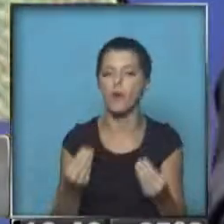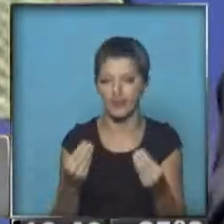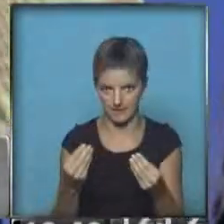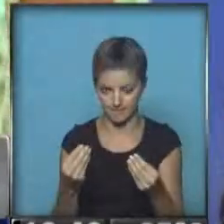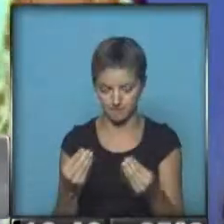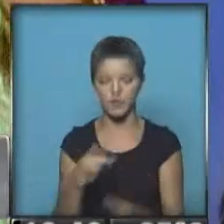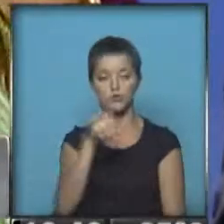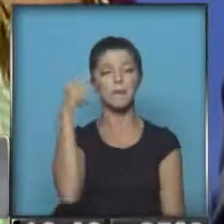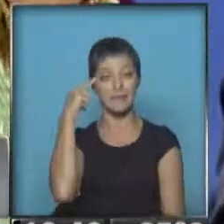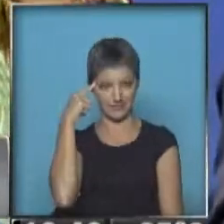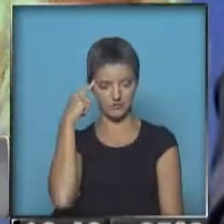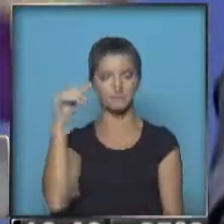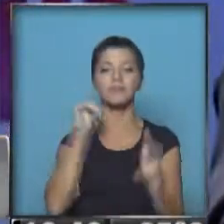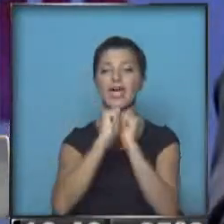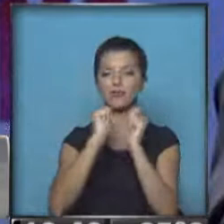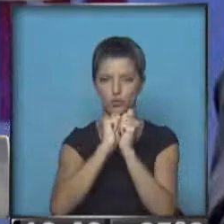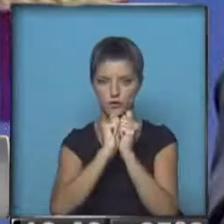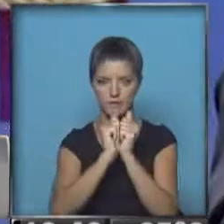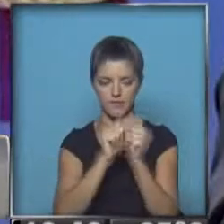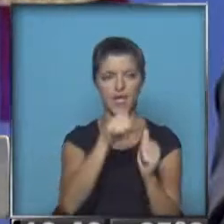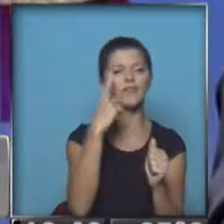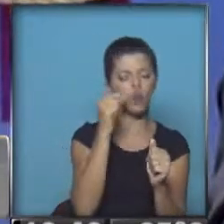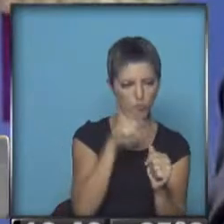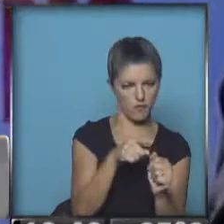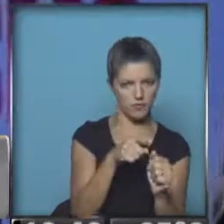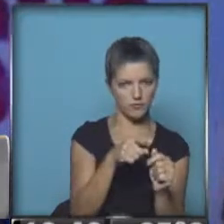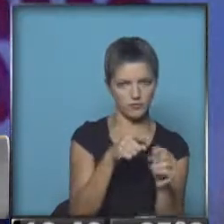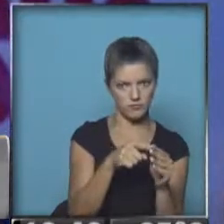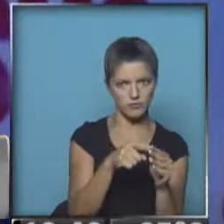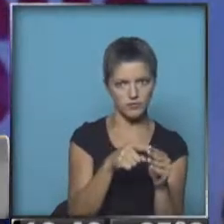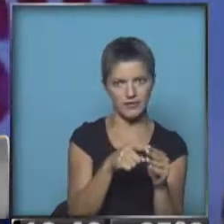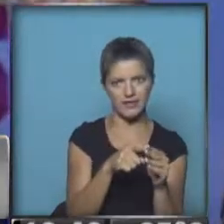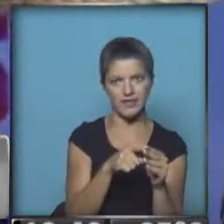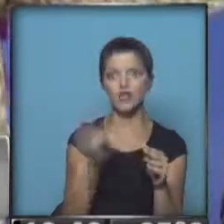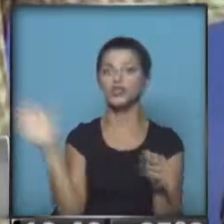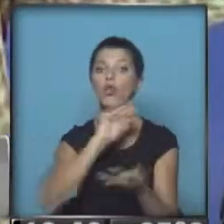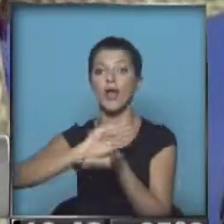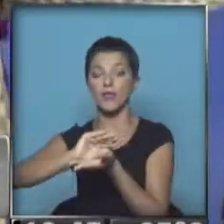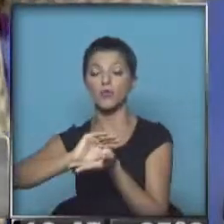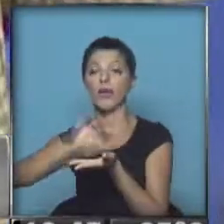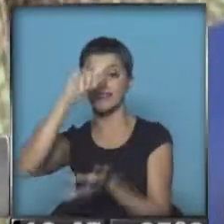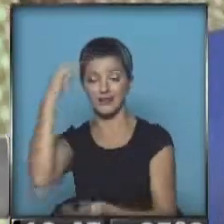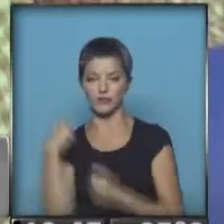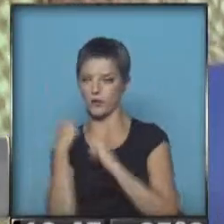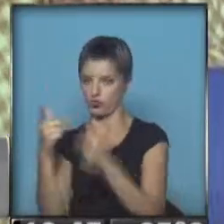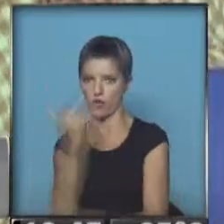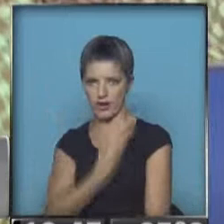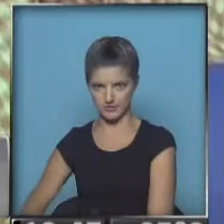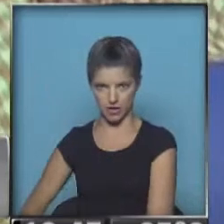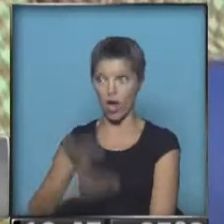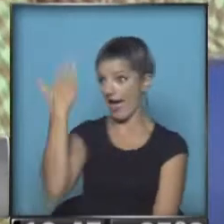porque si uno ve la historia, terminó estatizando toda la deuda privada con la